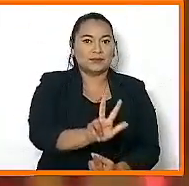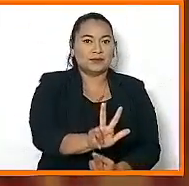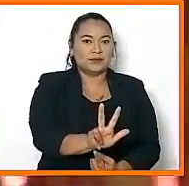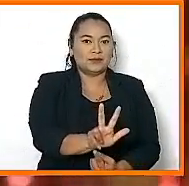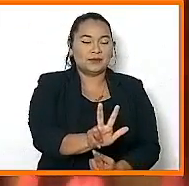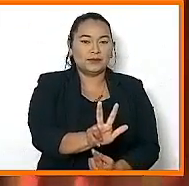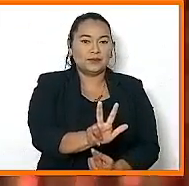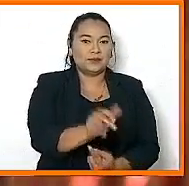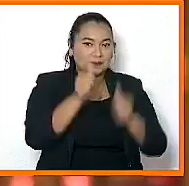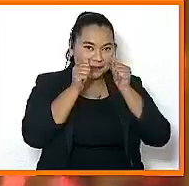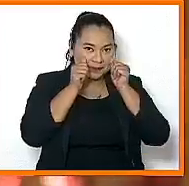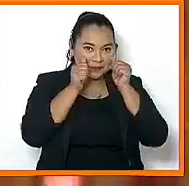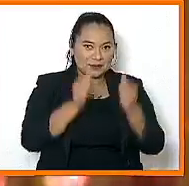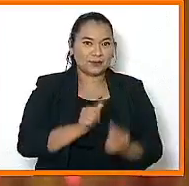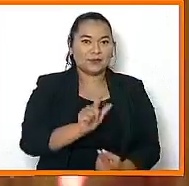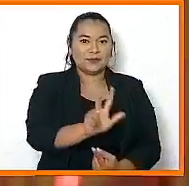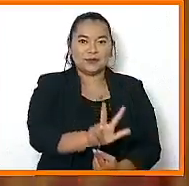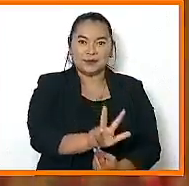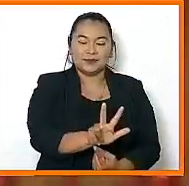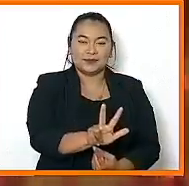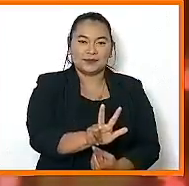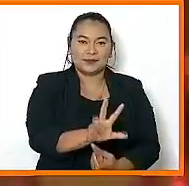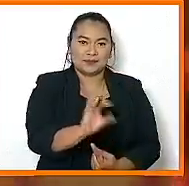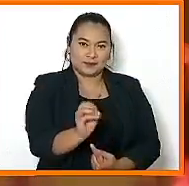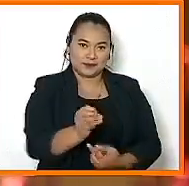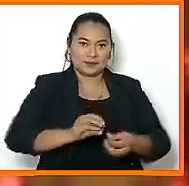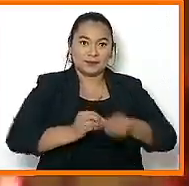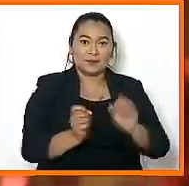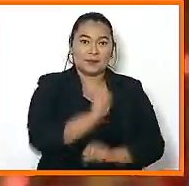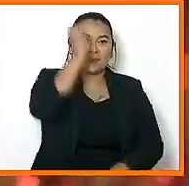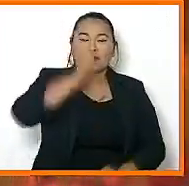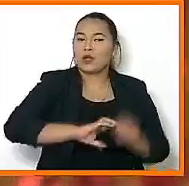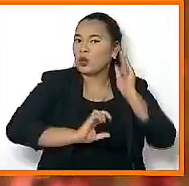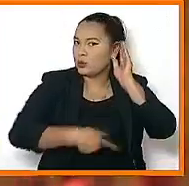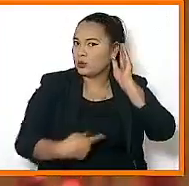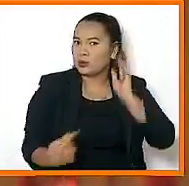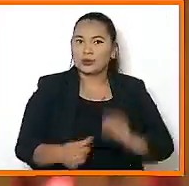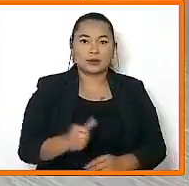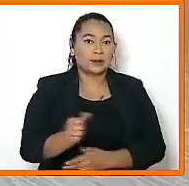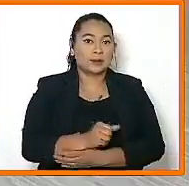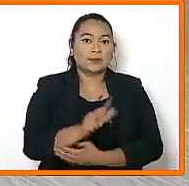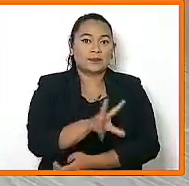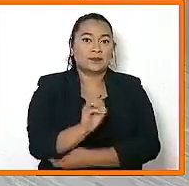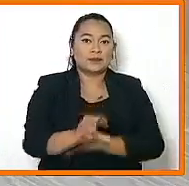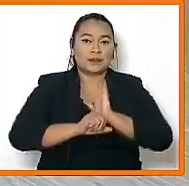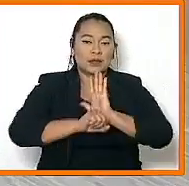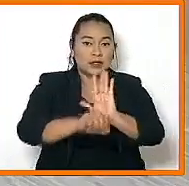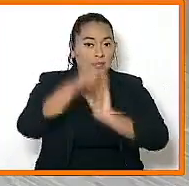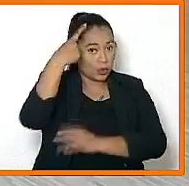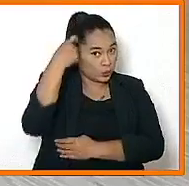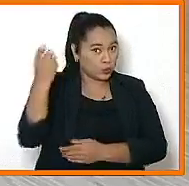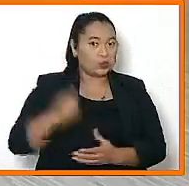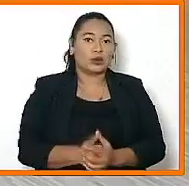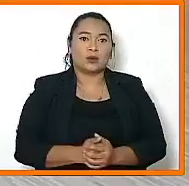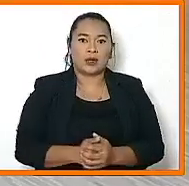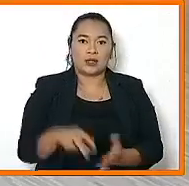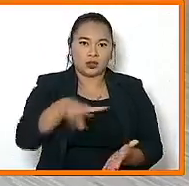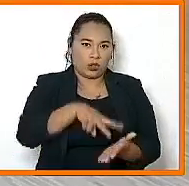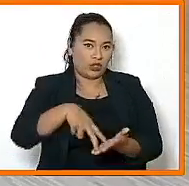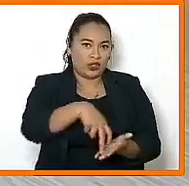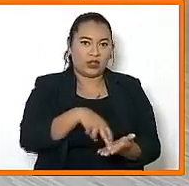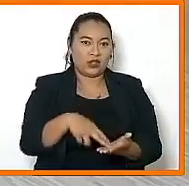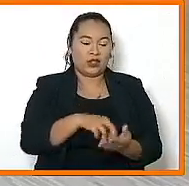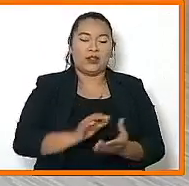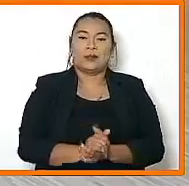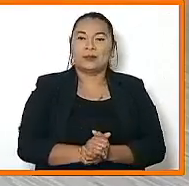Segundo dígito, atentos, porque este es el 0. Número favorecido para diaria es el 30 con su símbolo de sueños, bolo. Pero si